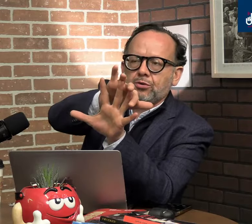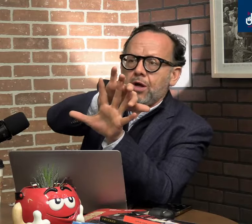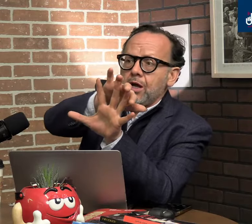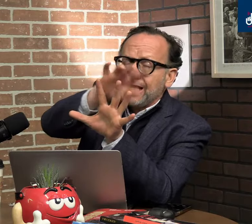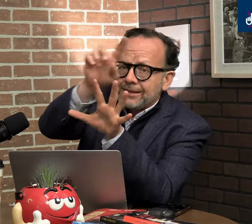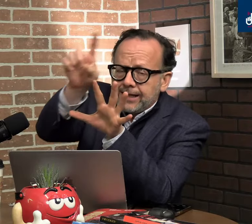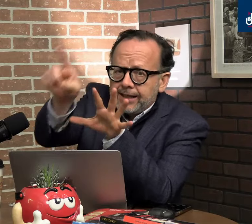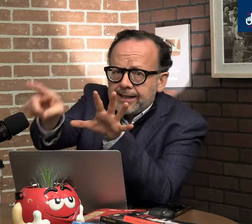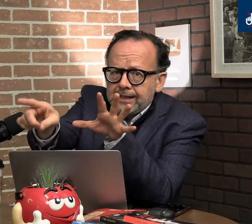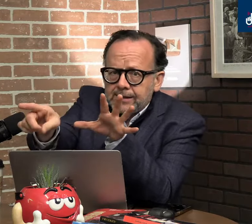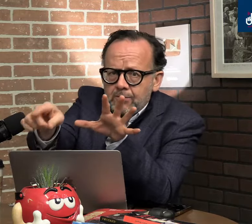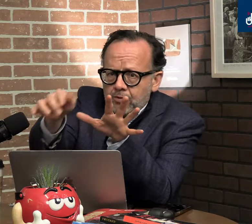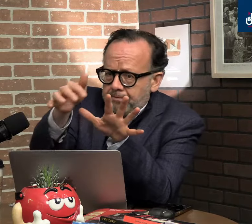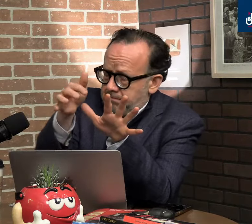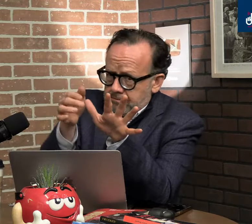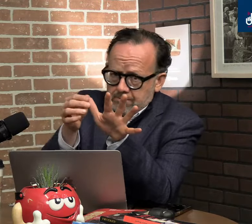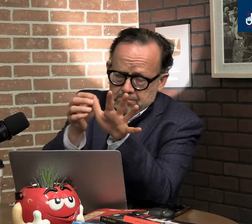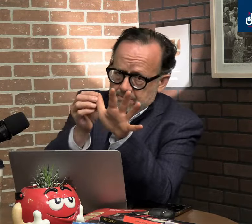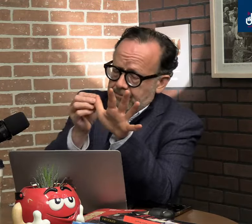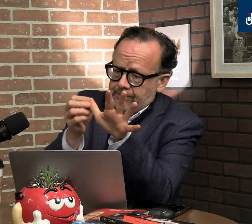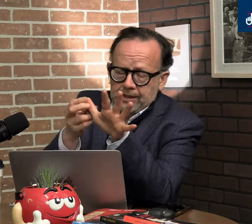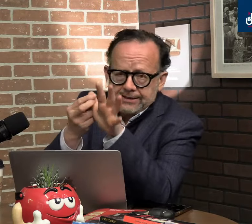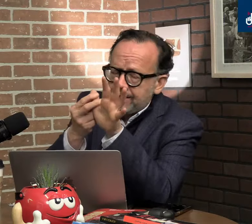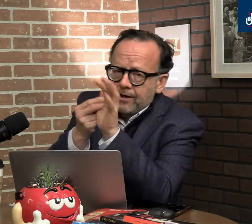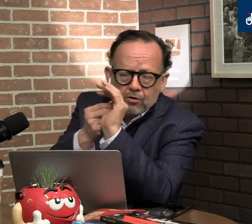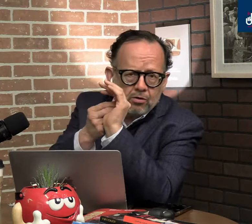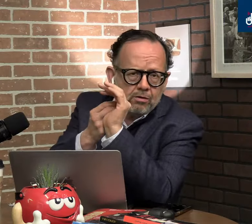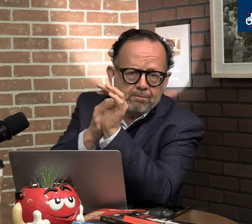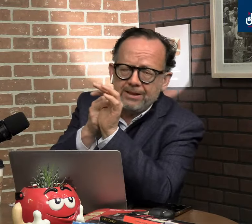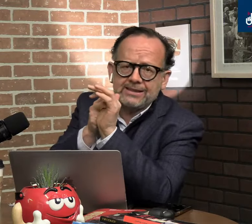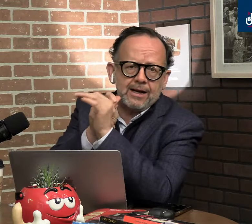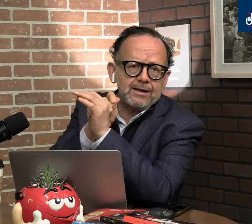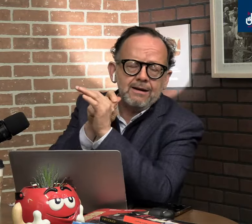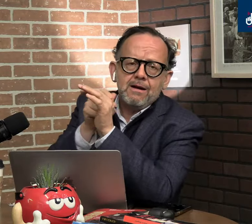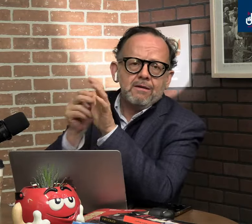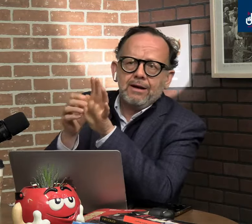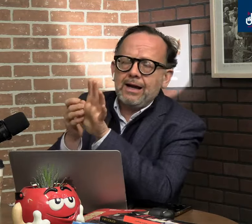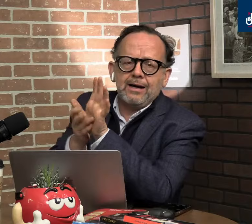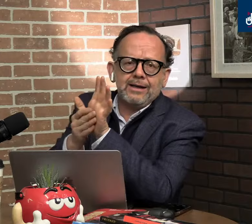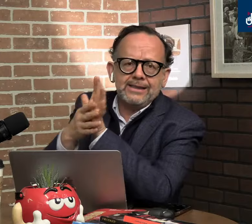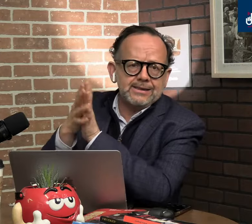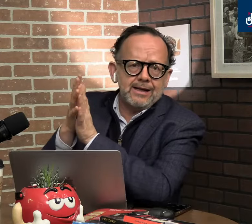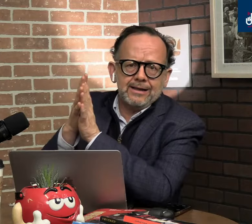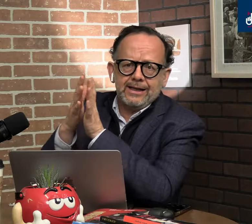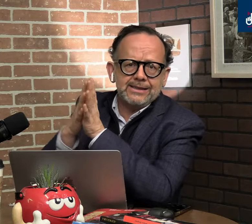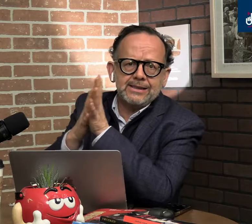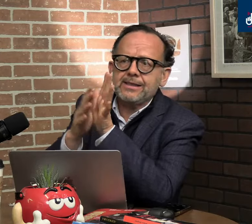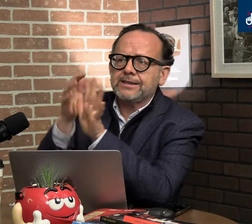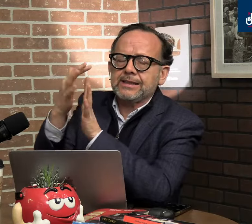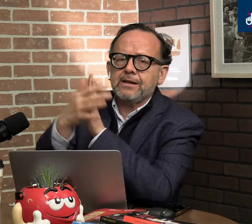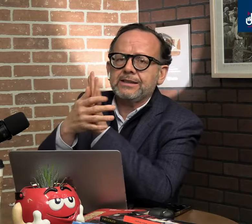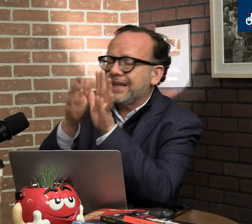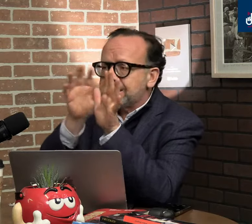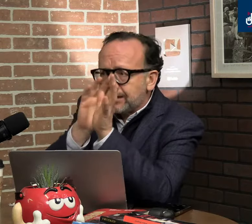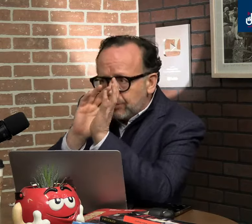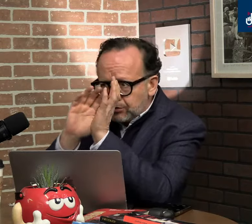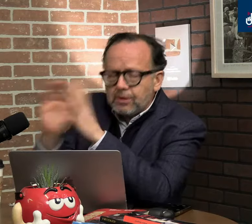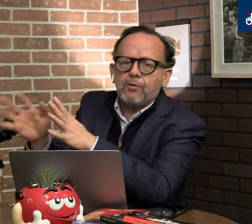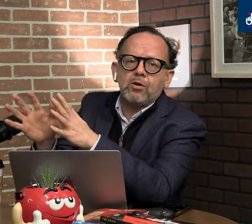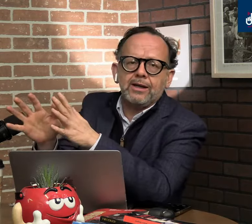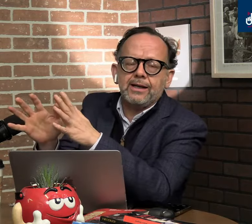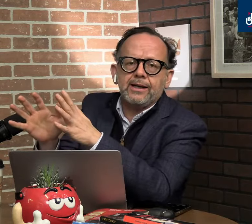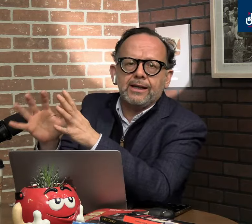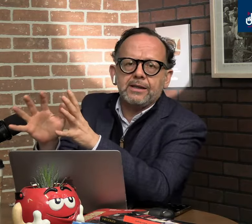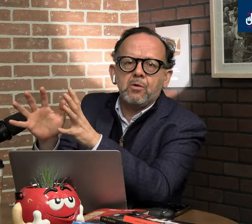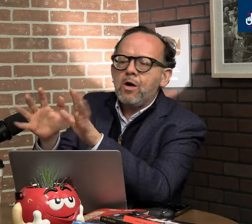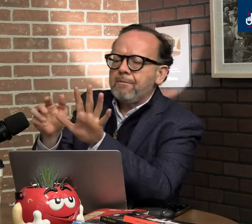y esto. Si el legislativo decide no pasar estas iniciativas, ya es una